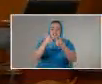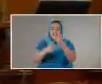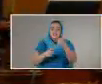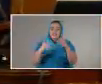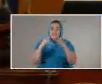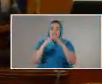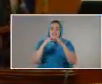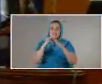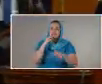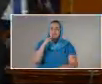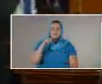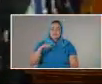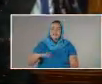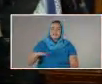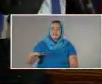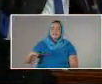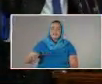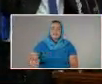Niños,